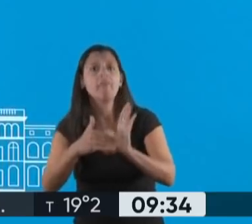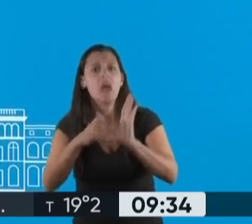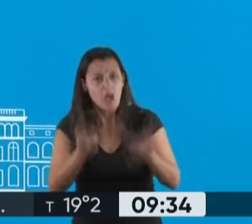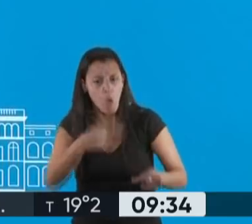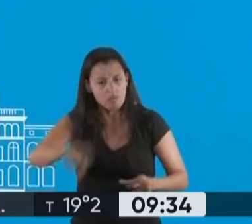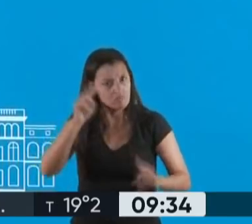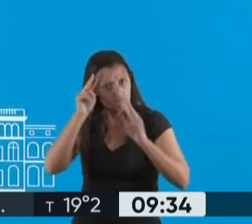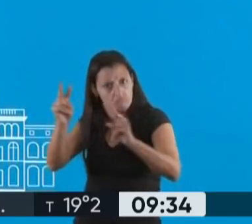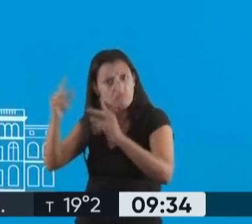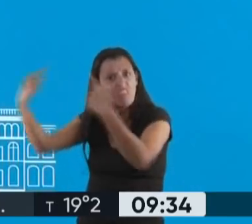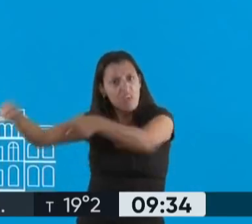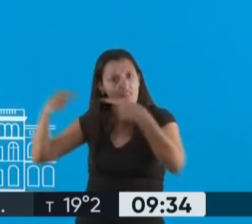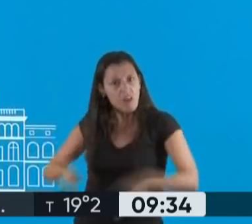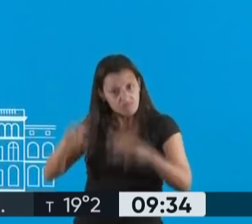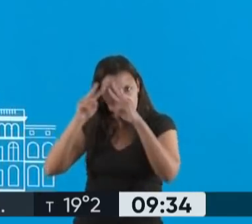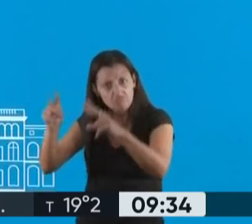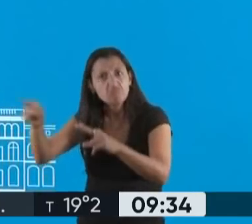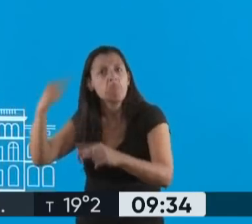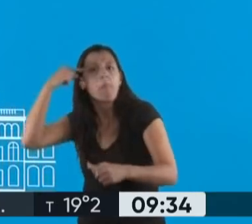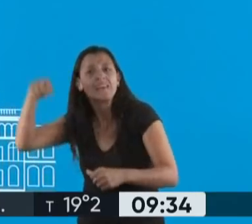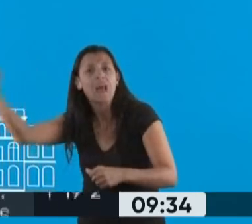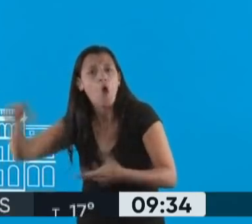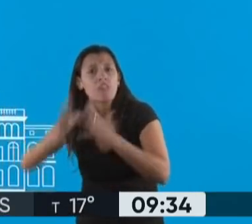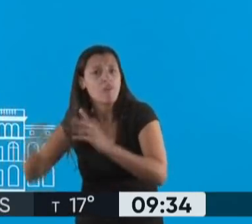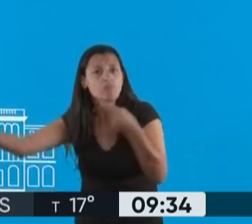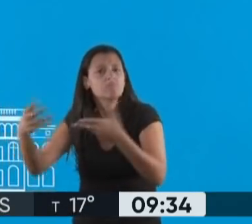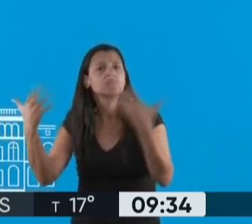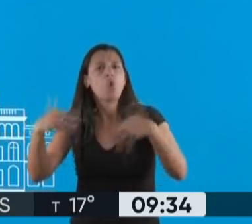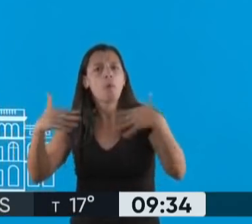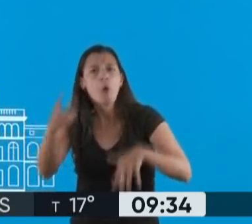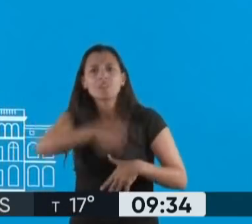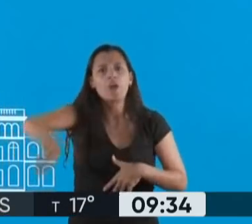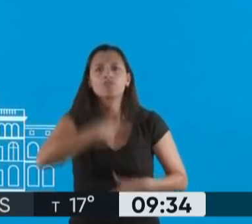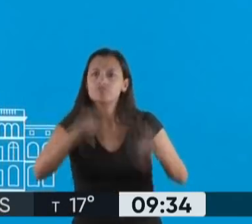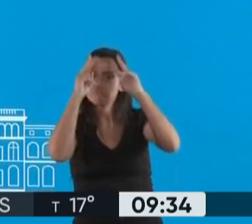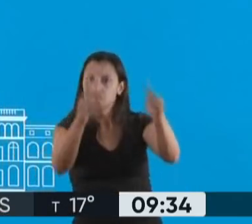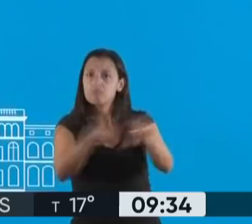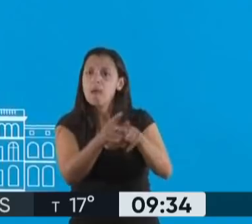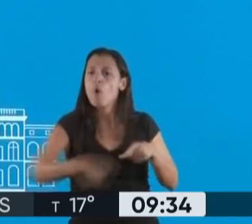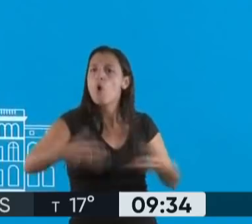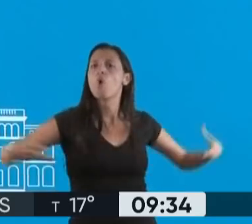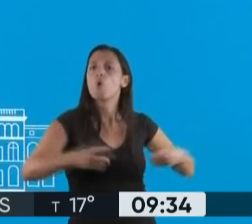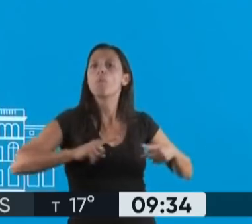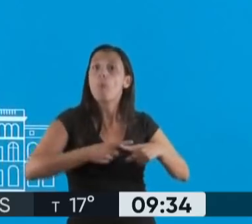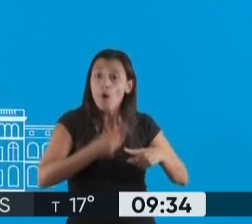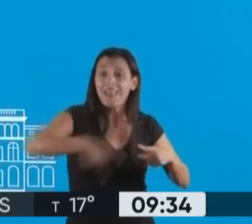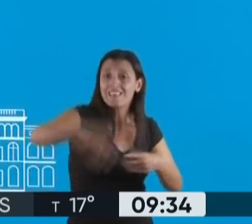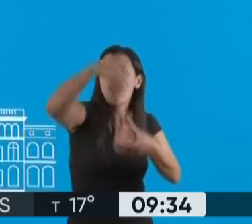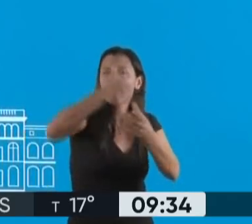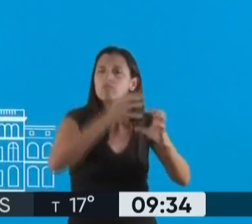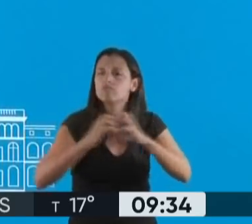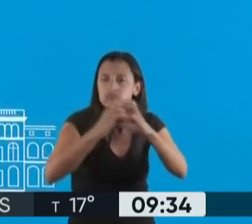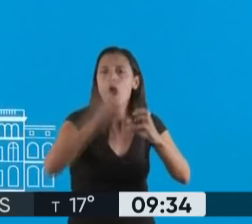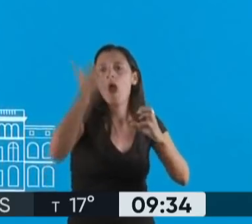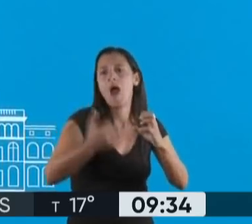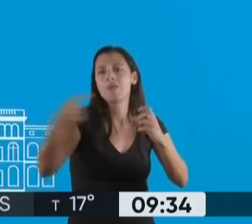igual que uno y que creen, y no lo creen de una manera individual, sino que lo creen como representación de un espacio político que su espacio político entiende la